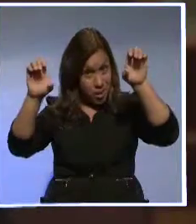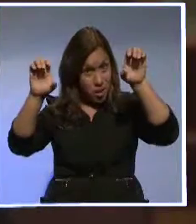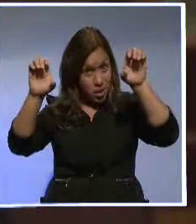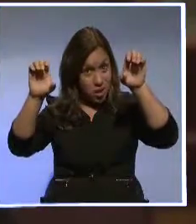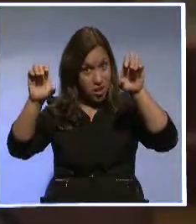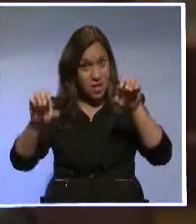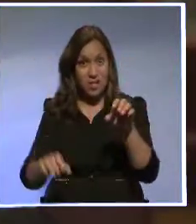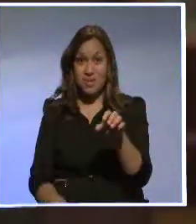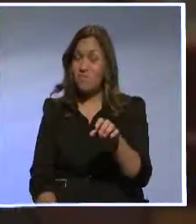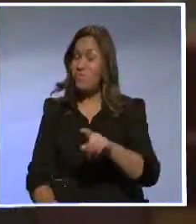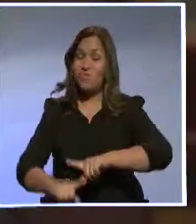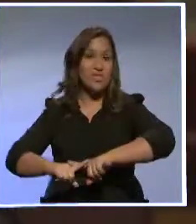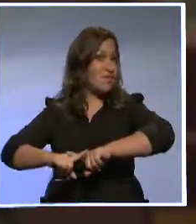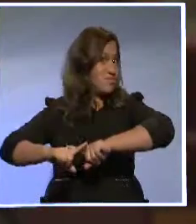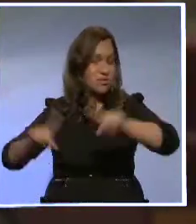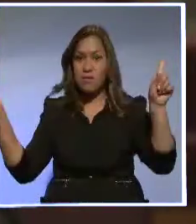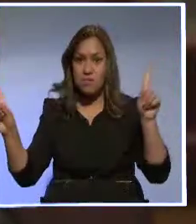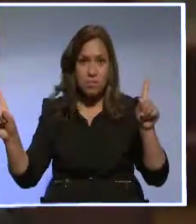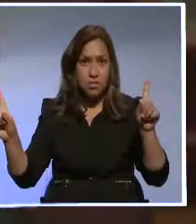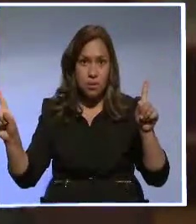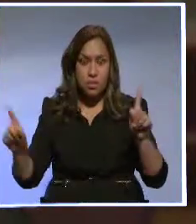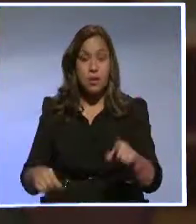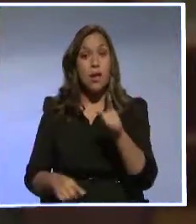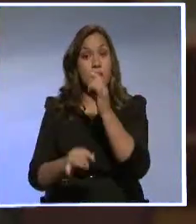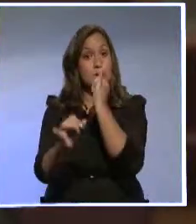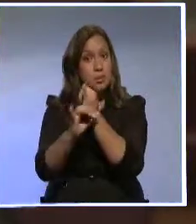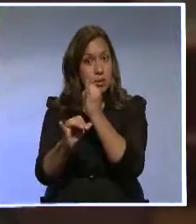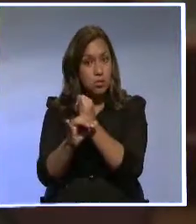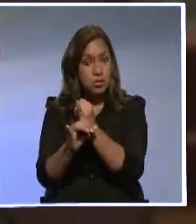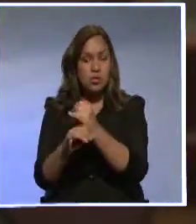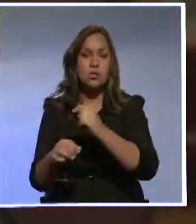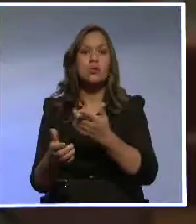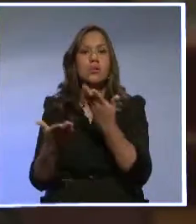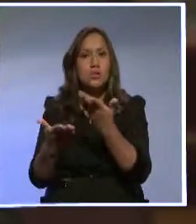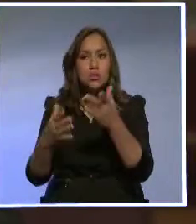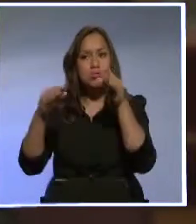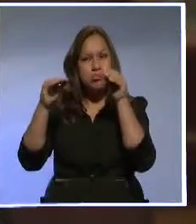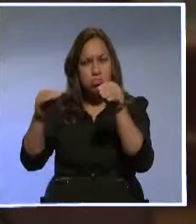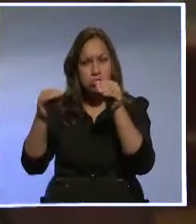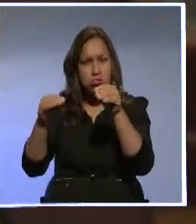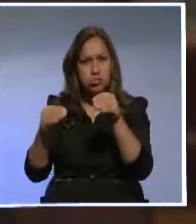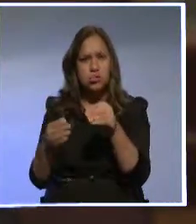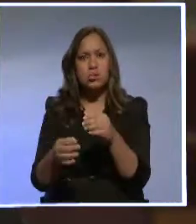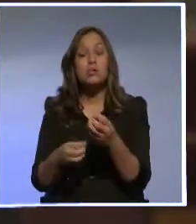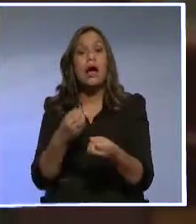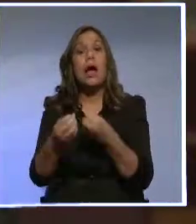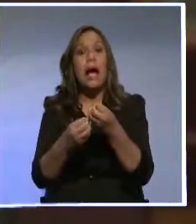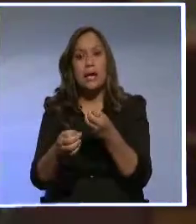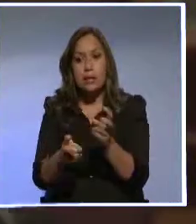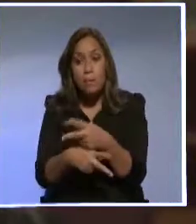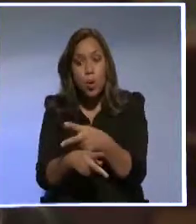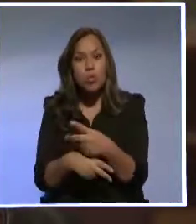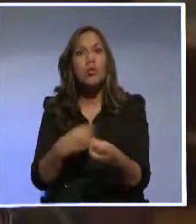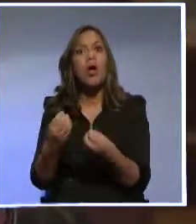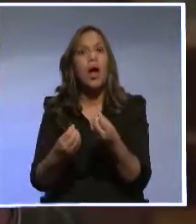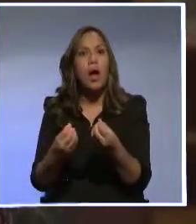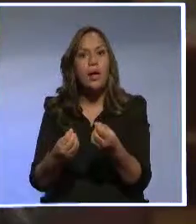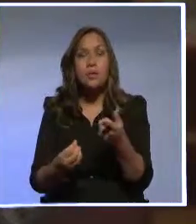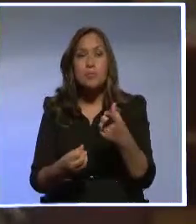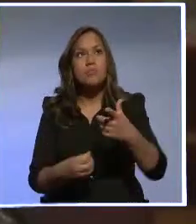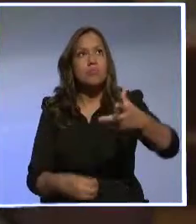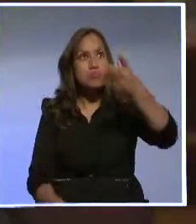empresas son instituciones que generan conocimiento producen conocimiento y ese conocimiento lo